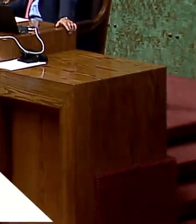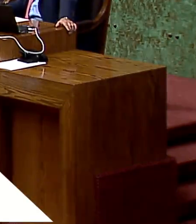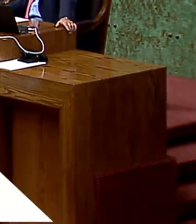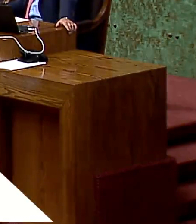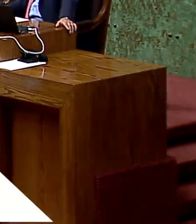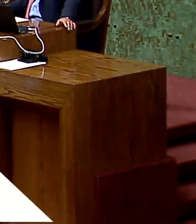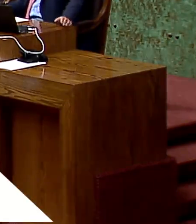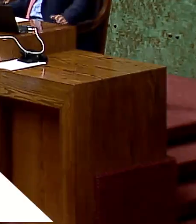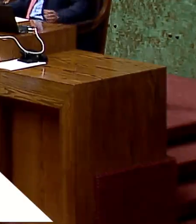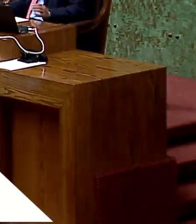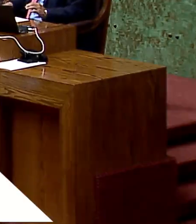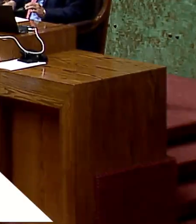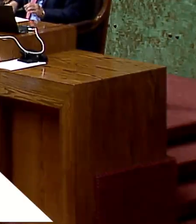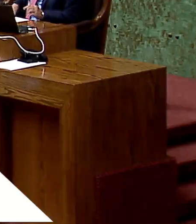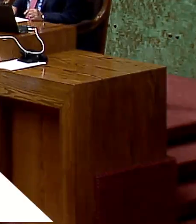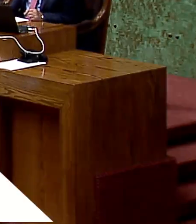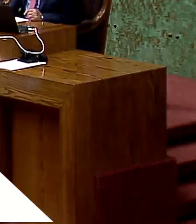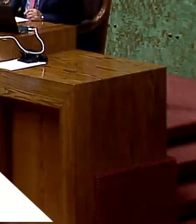segundito